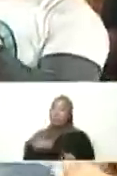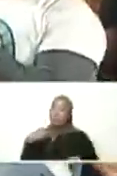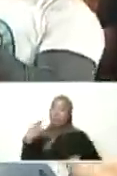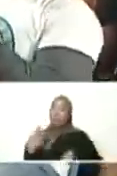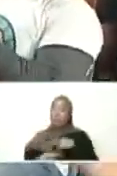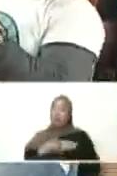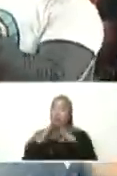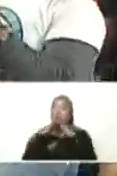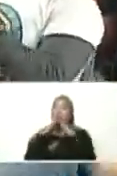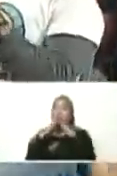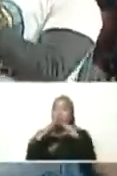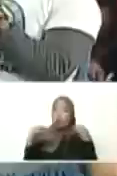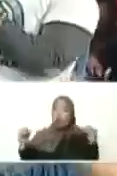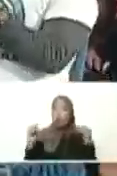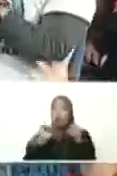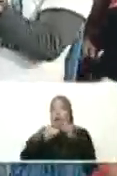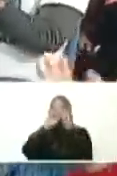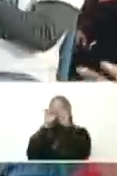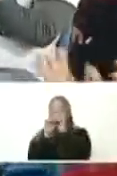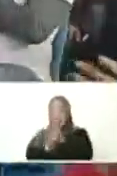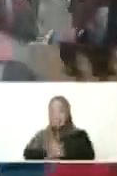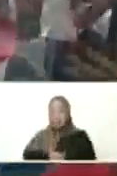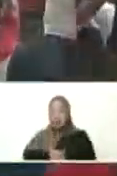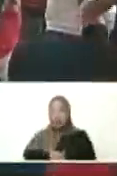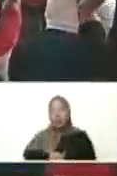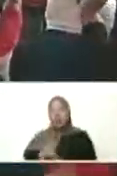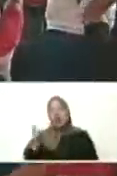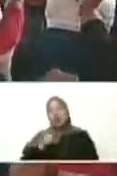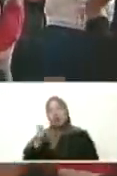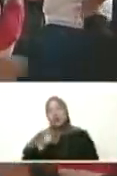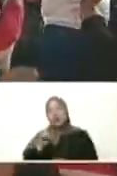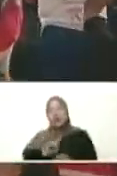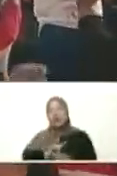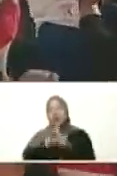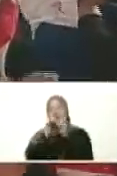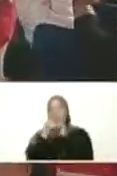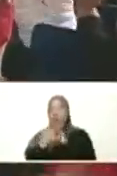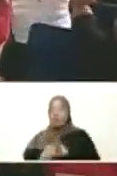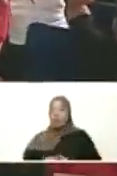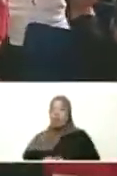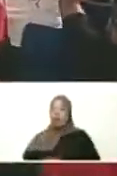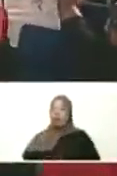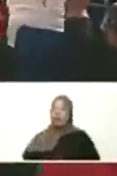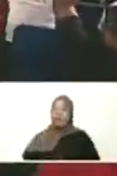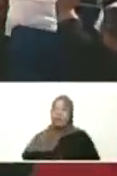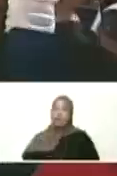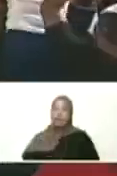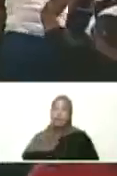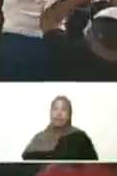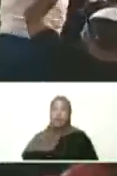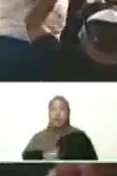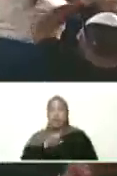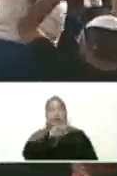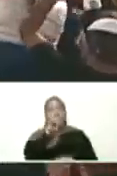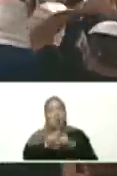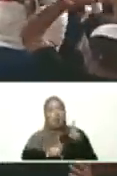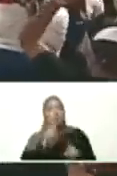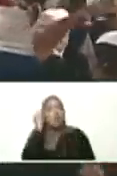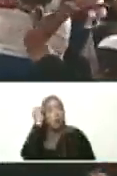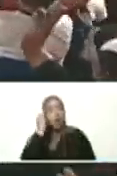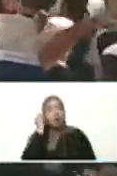Revolucionar todo, cambiarlo todo, lo que tenga que ser cambiado. ¿Qué les parece?